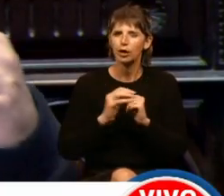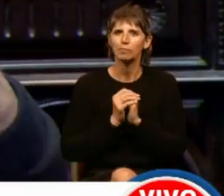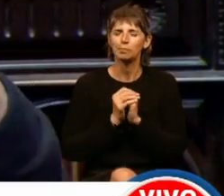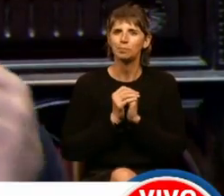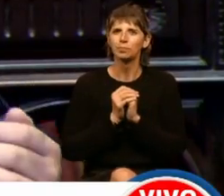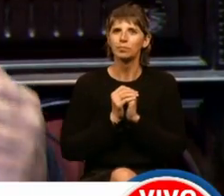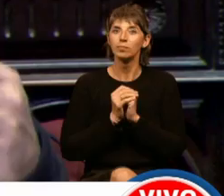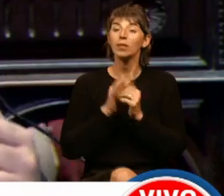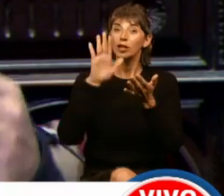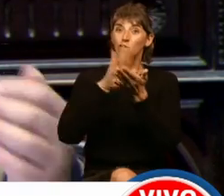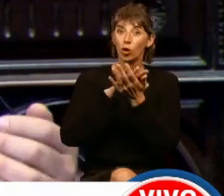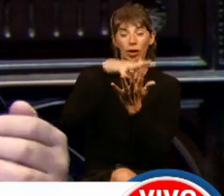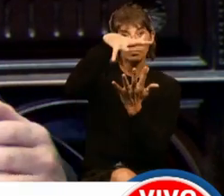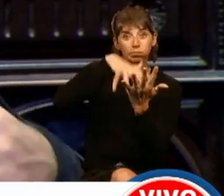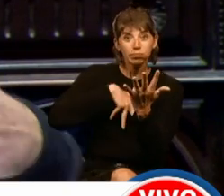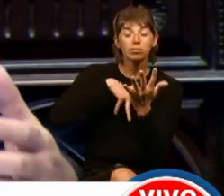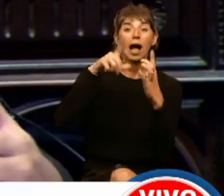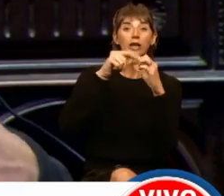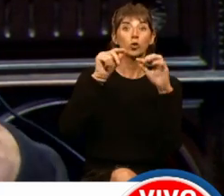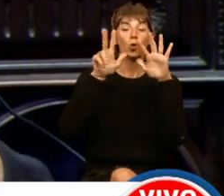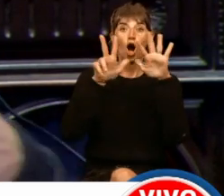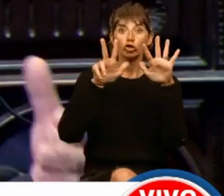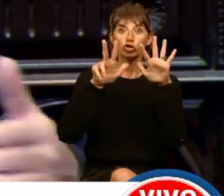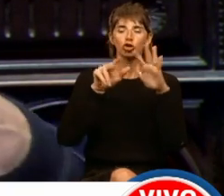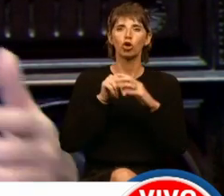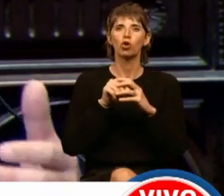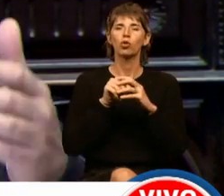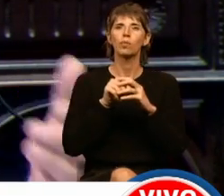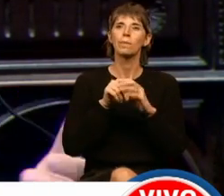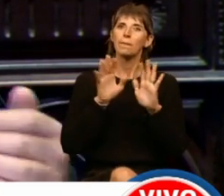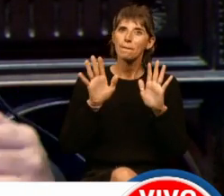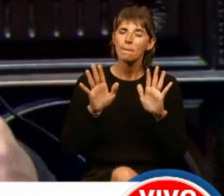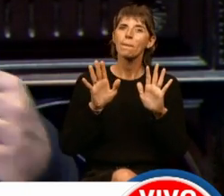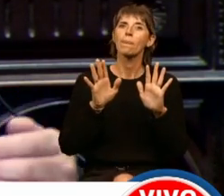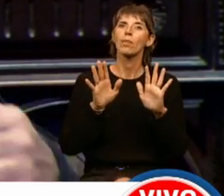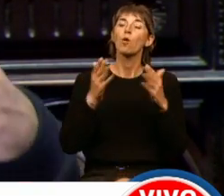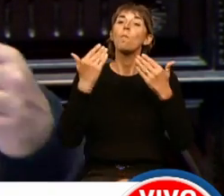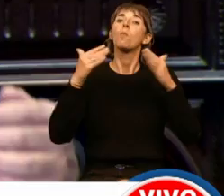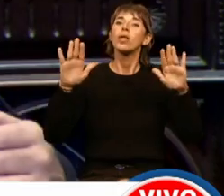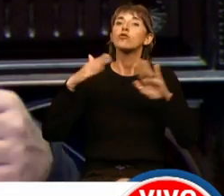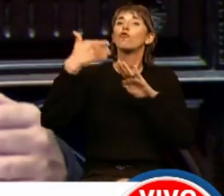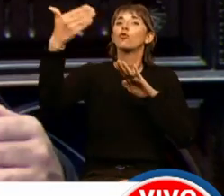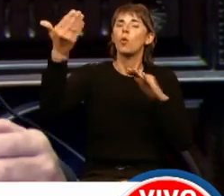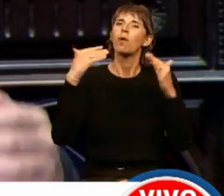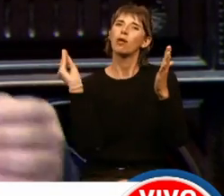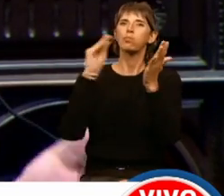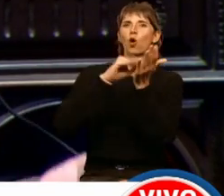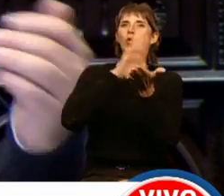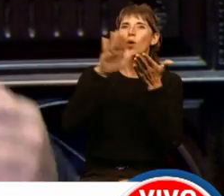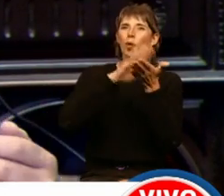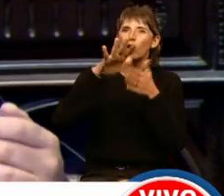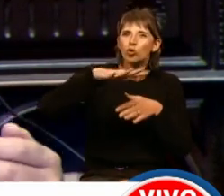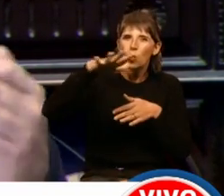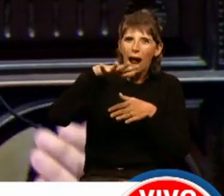de lo redactado en el artículo 8 brinda una puerta abre una puerta para poder incluir nuevas localidades en